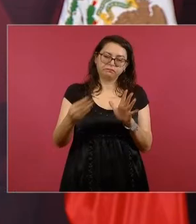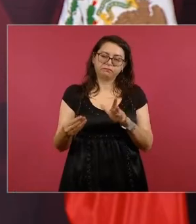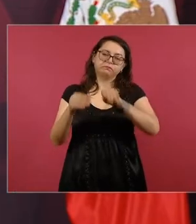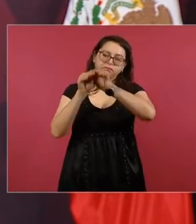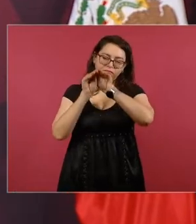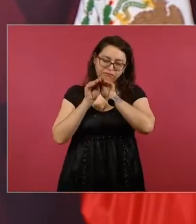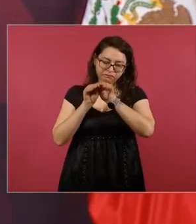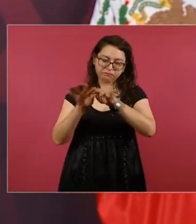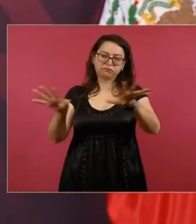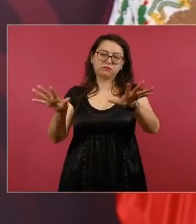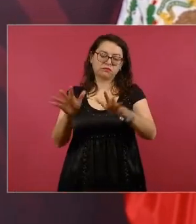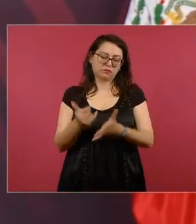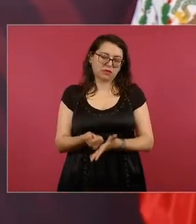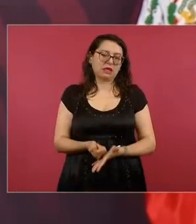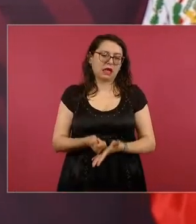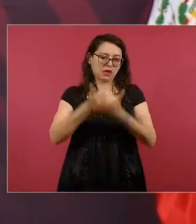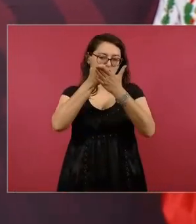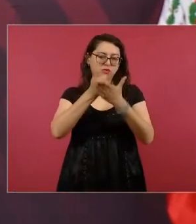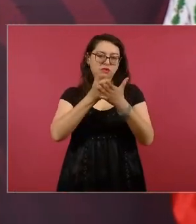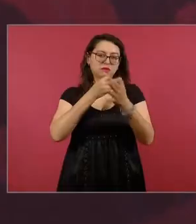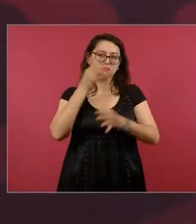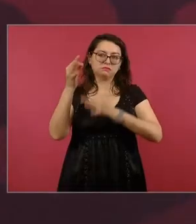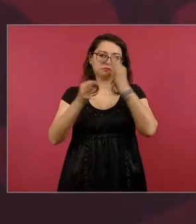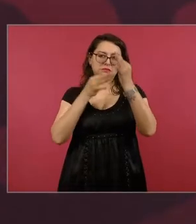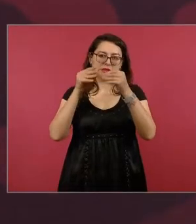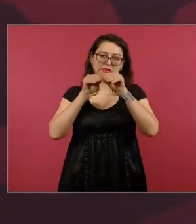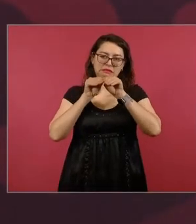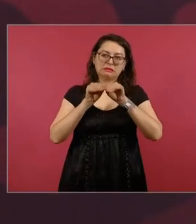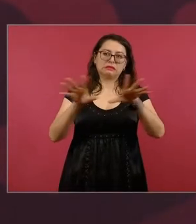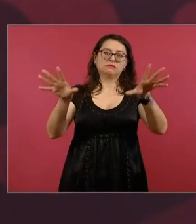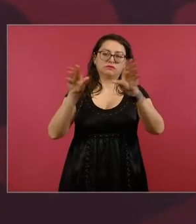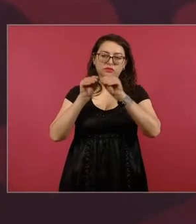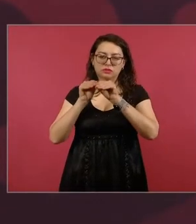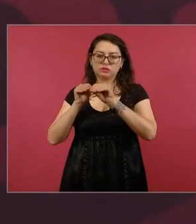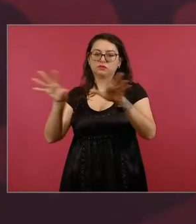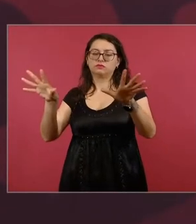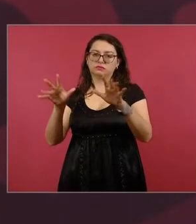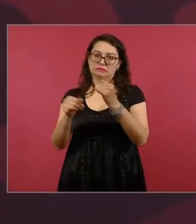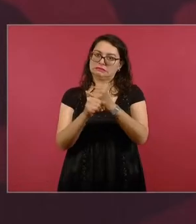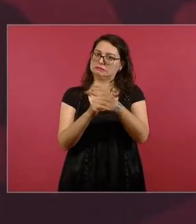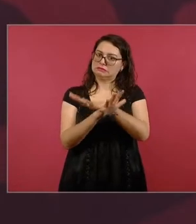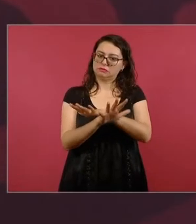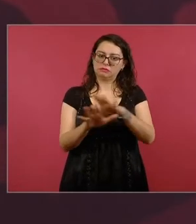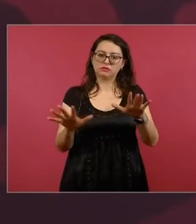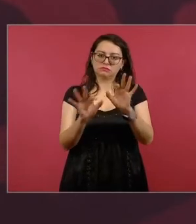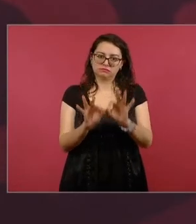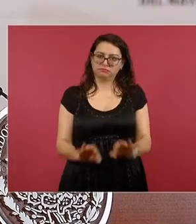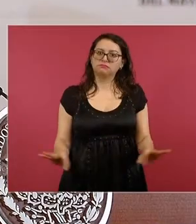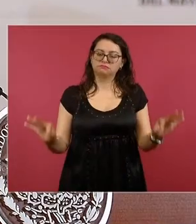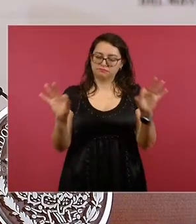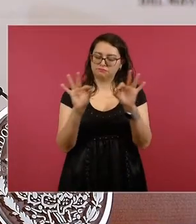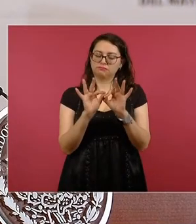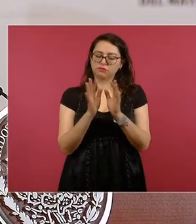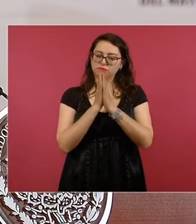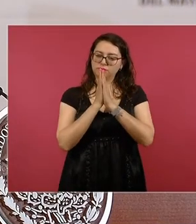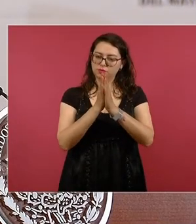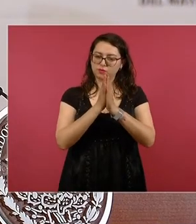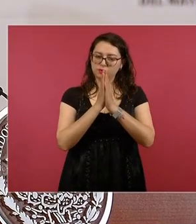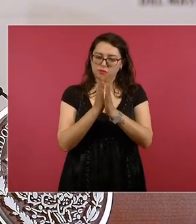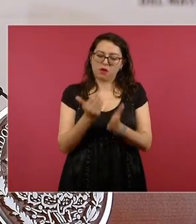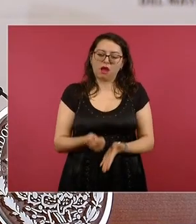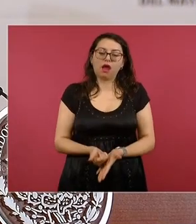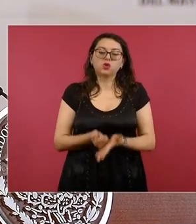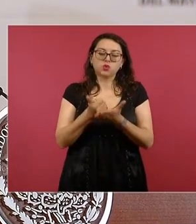estén ayudando en la divulgación de este